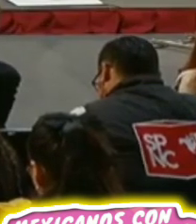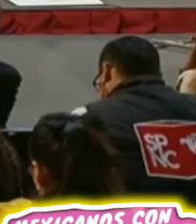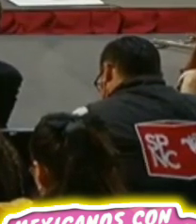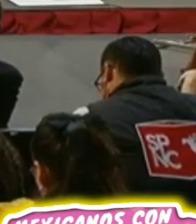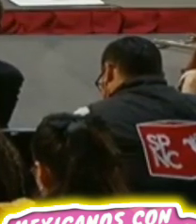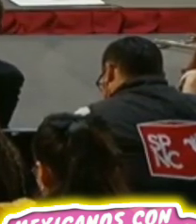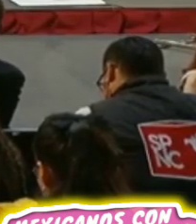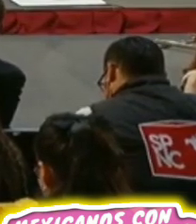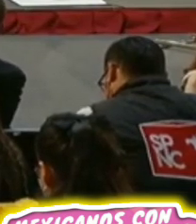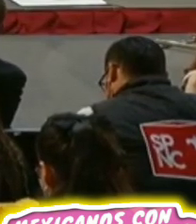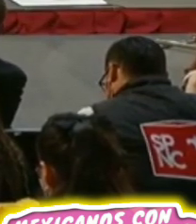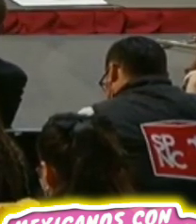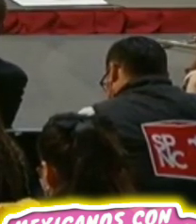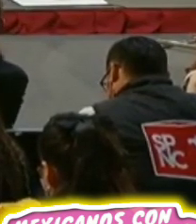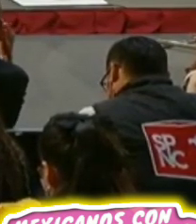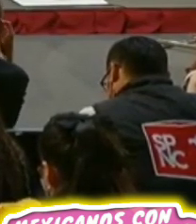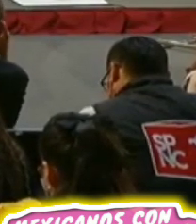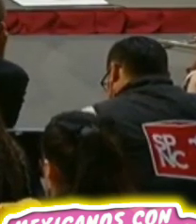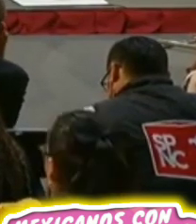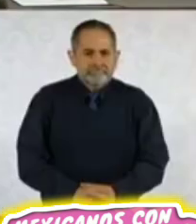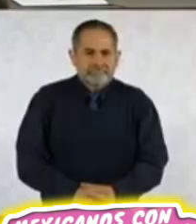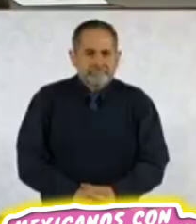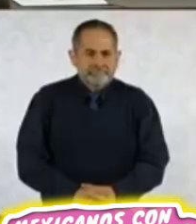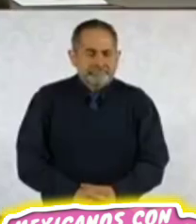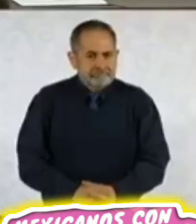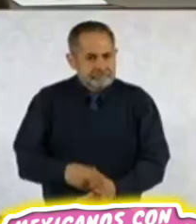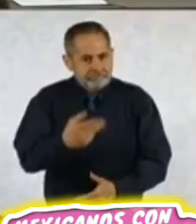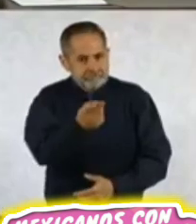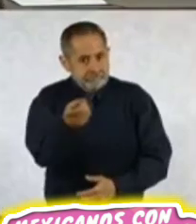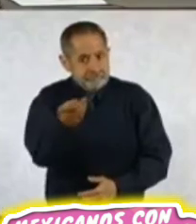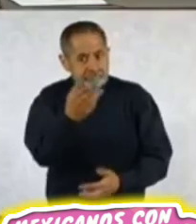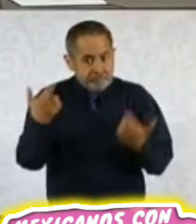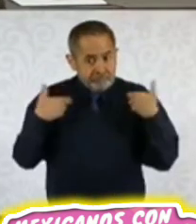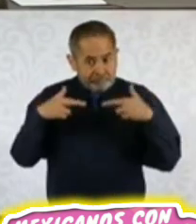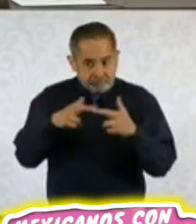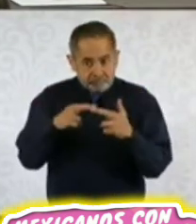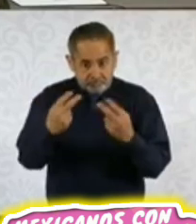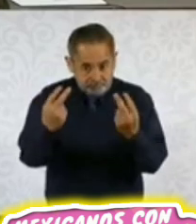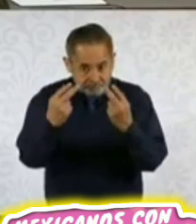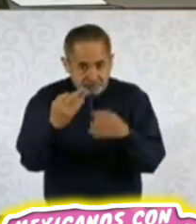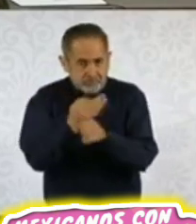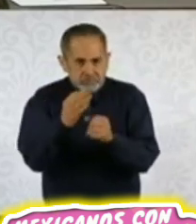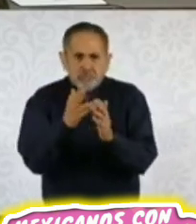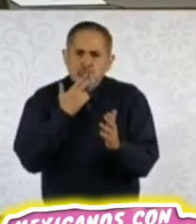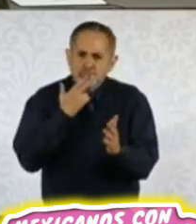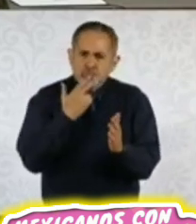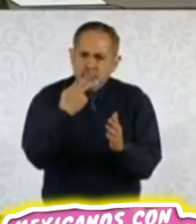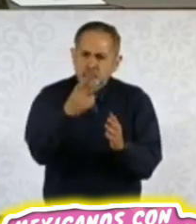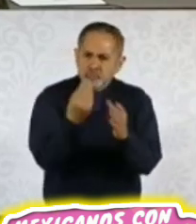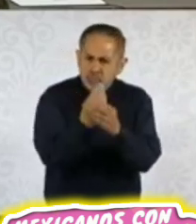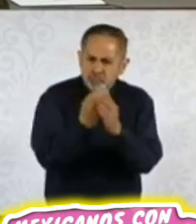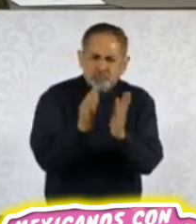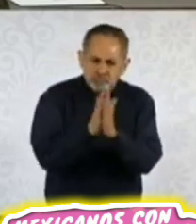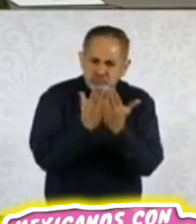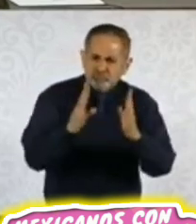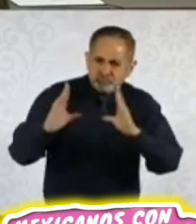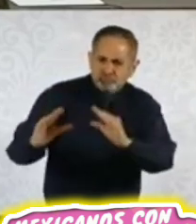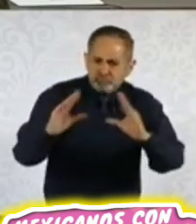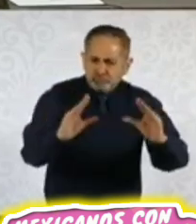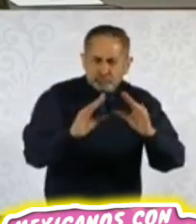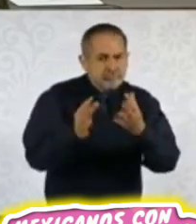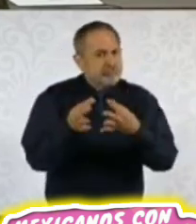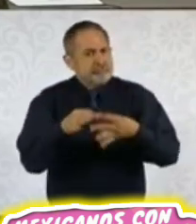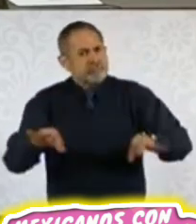Les invitamos a todas las maestras y maestros que nos ven a que utilicen también estos recursos para sus clases. Va a ser muy importante